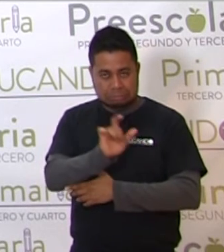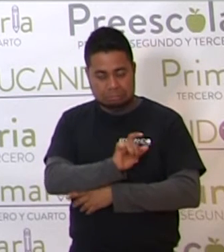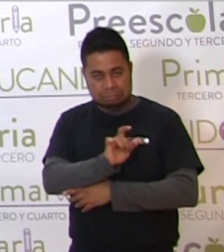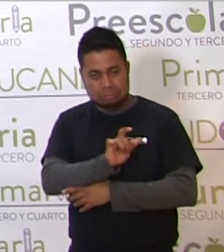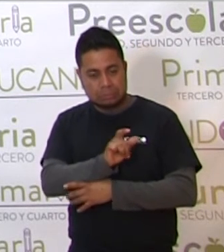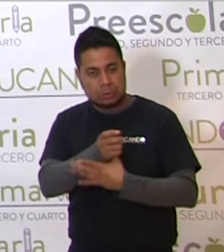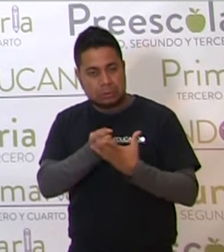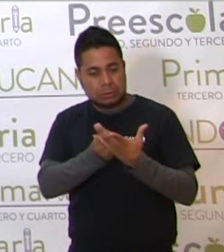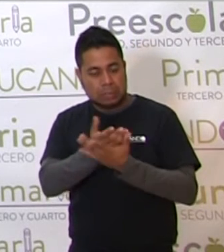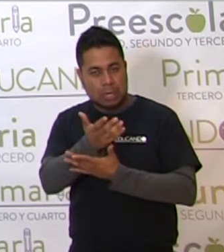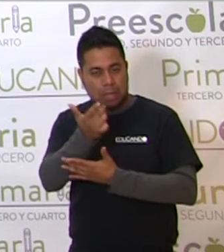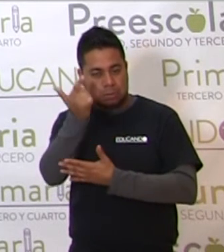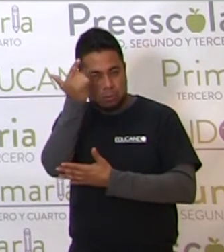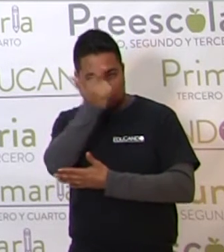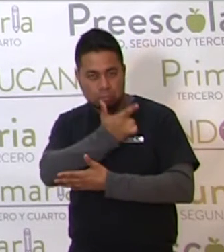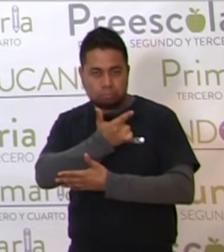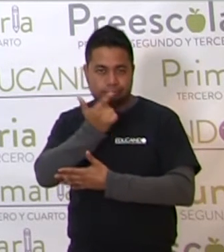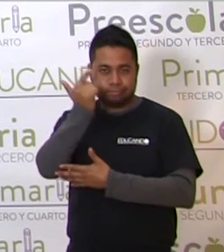todas las